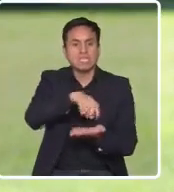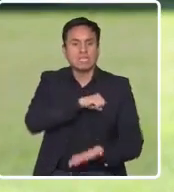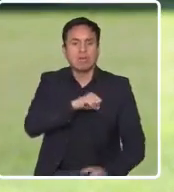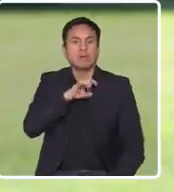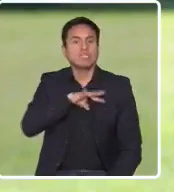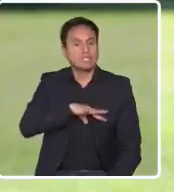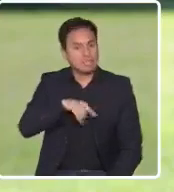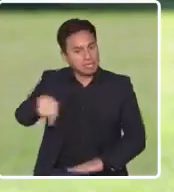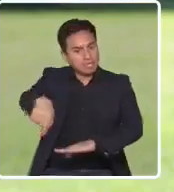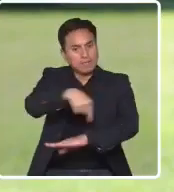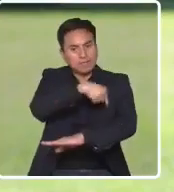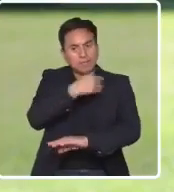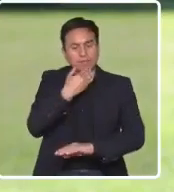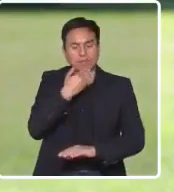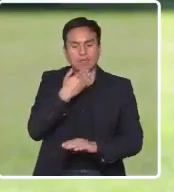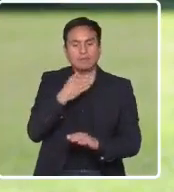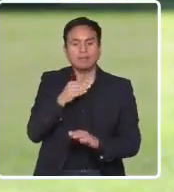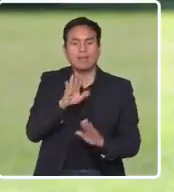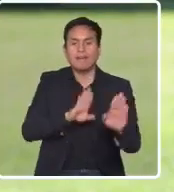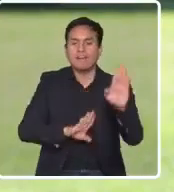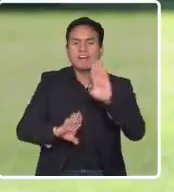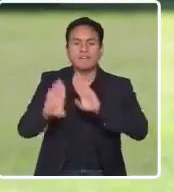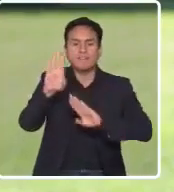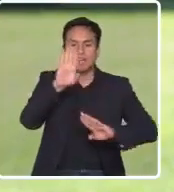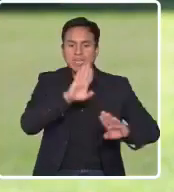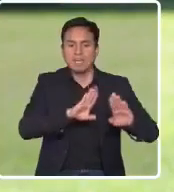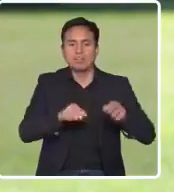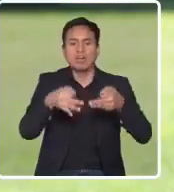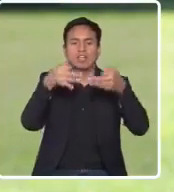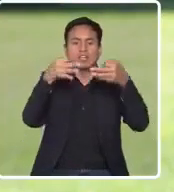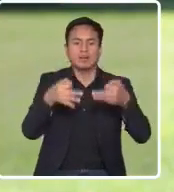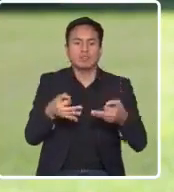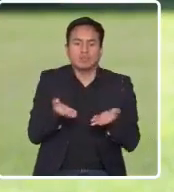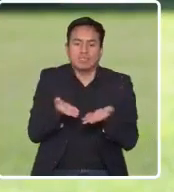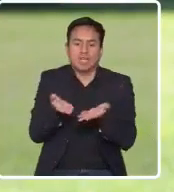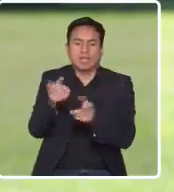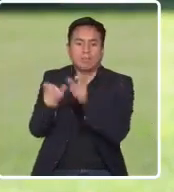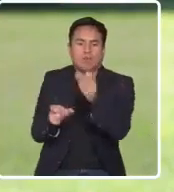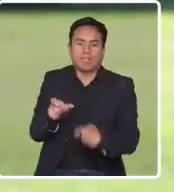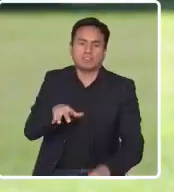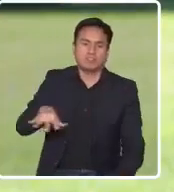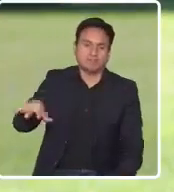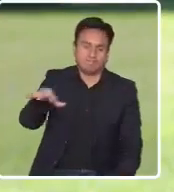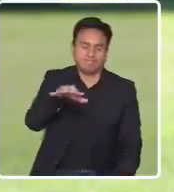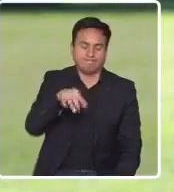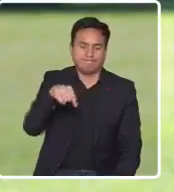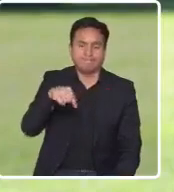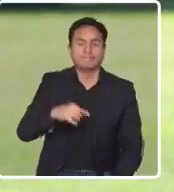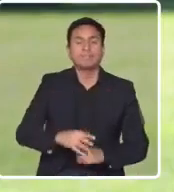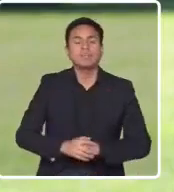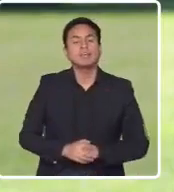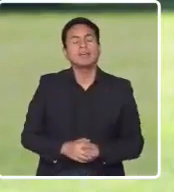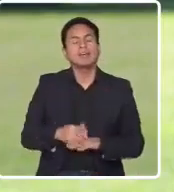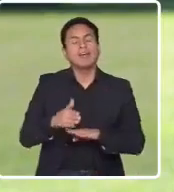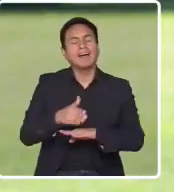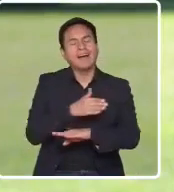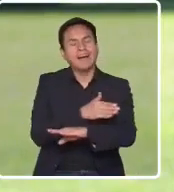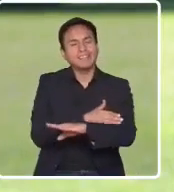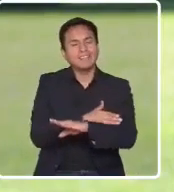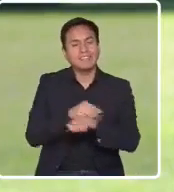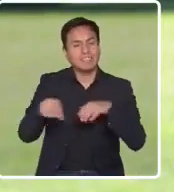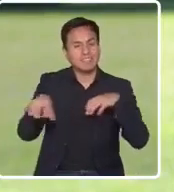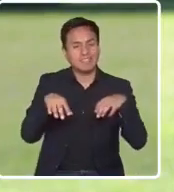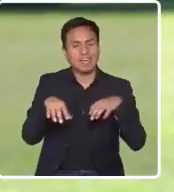Chile, velando y garantizando la seguridad de nuestra población. Antes de